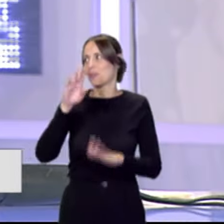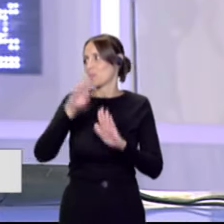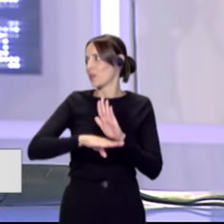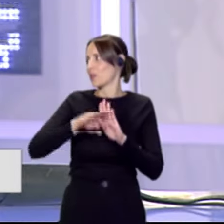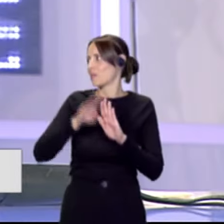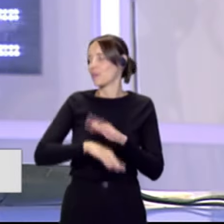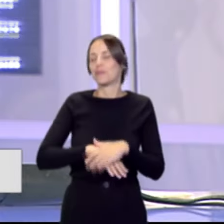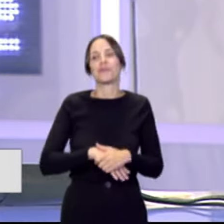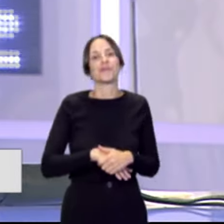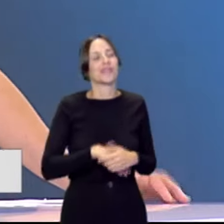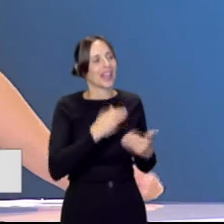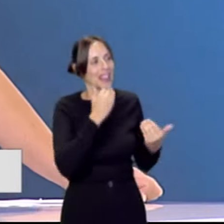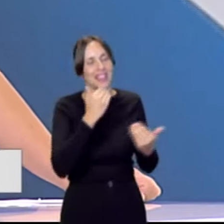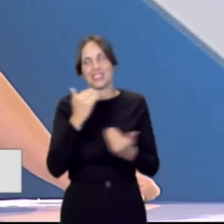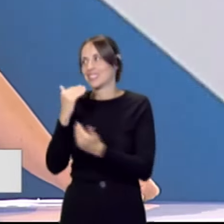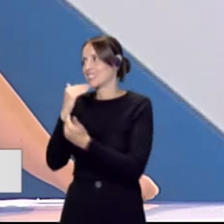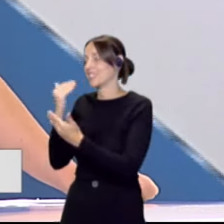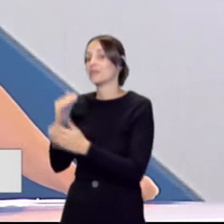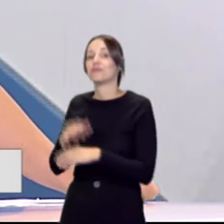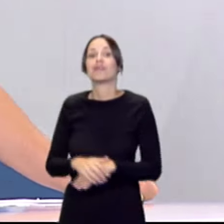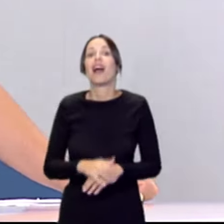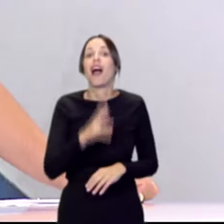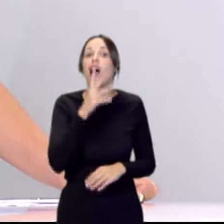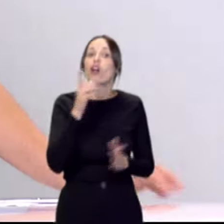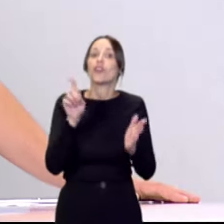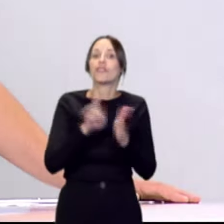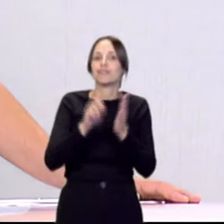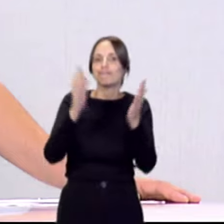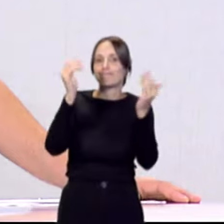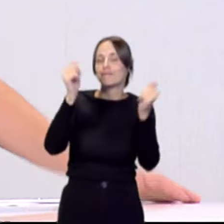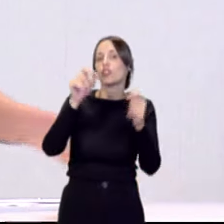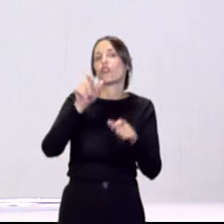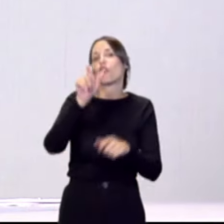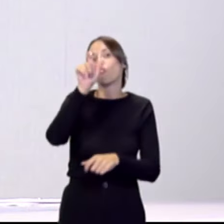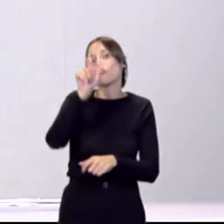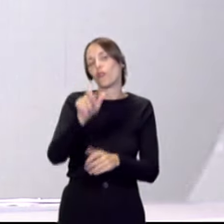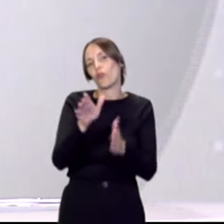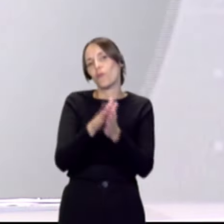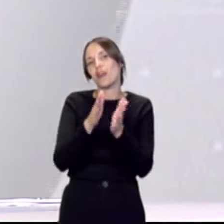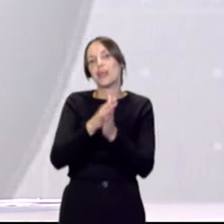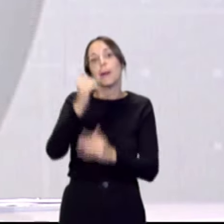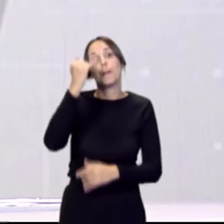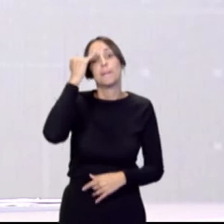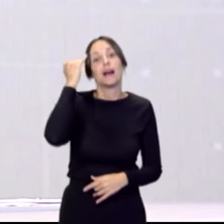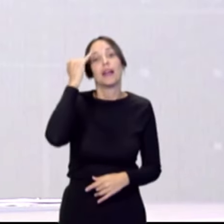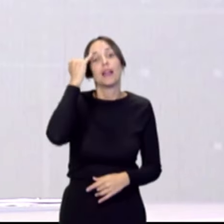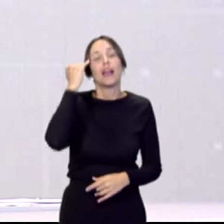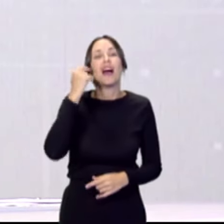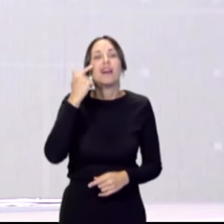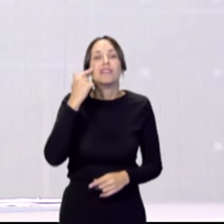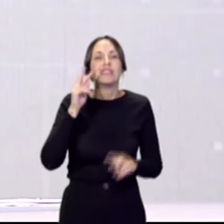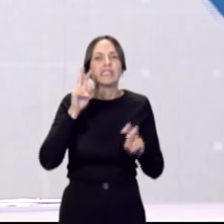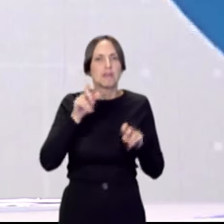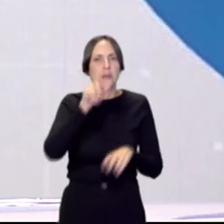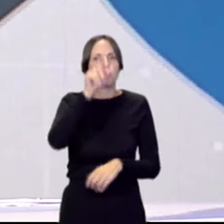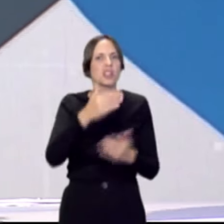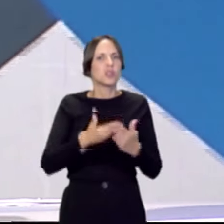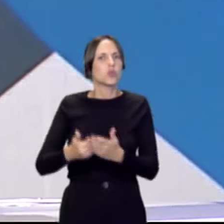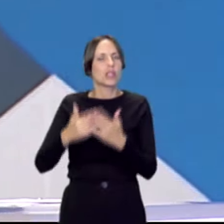Canarias. Y a esta hora vamos a saludar de nuevo a María Herrera. María, estamos pendientes de las novedades sobre el atropello a una estudiante en La